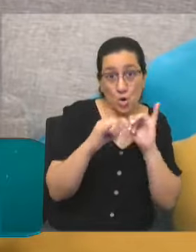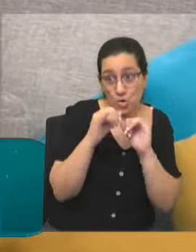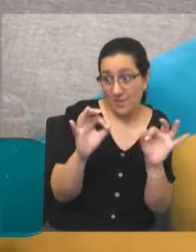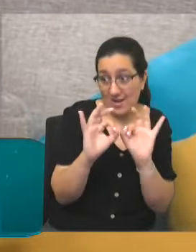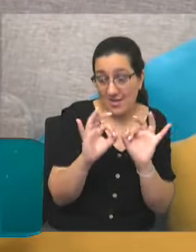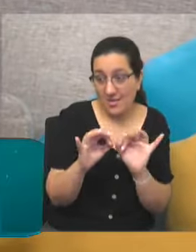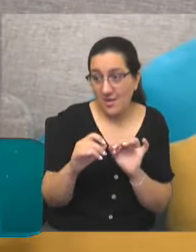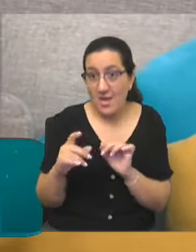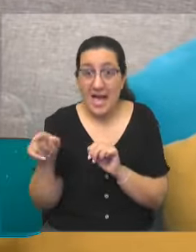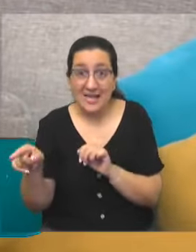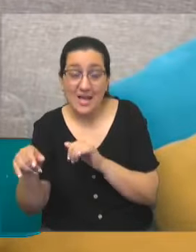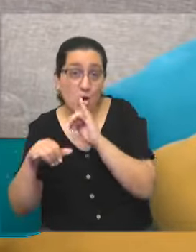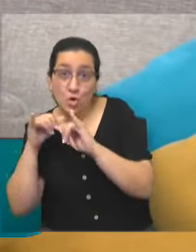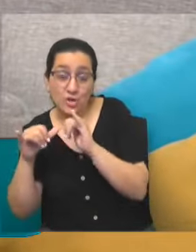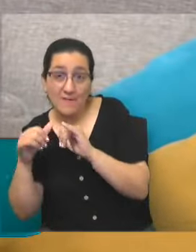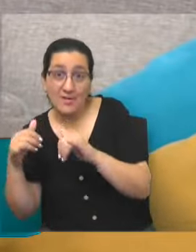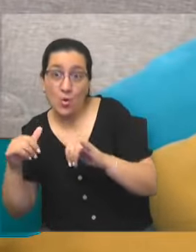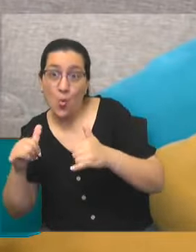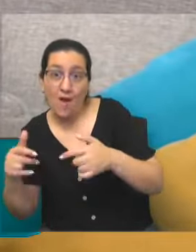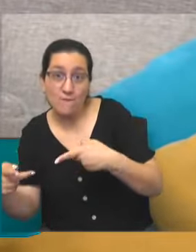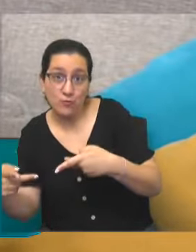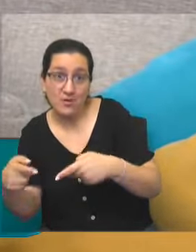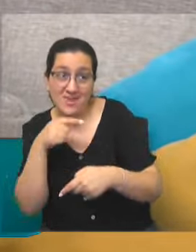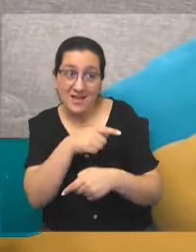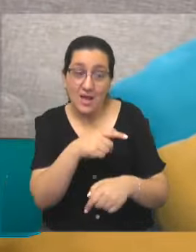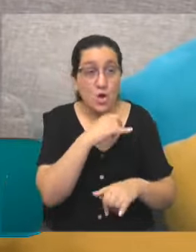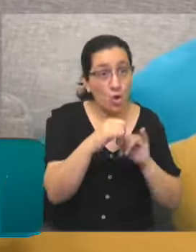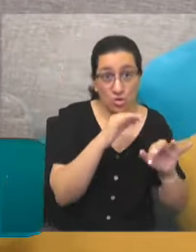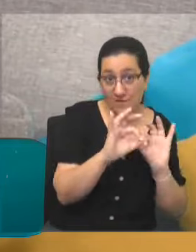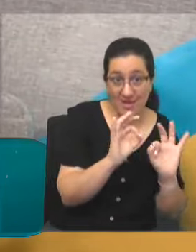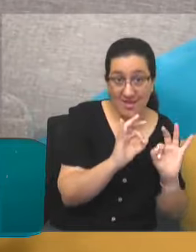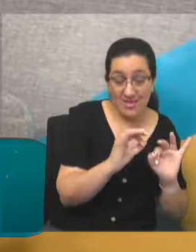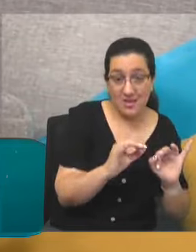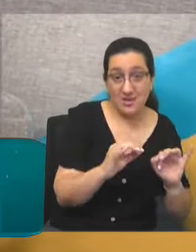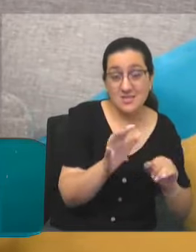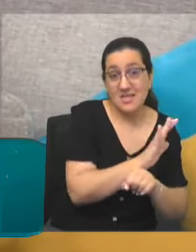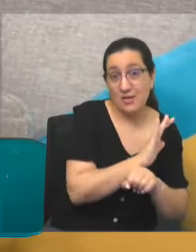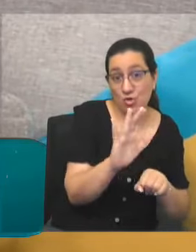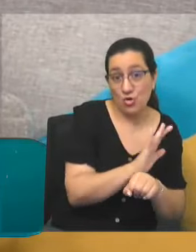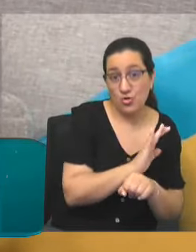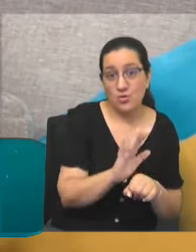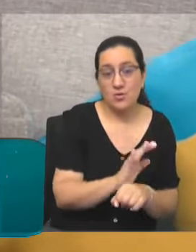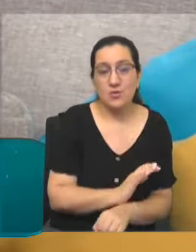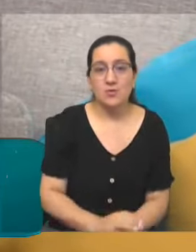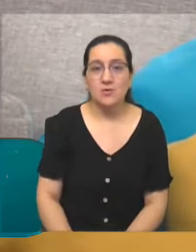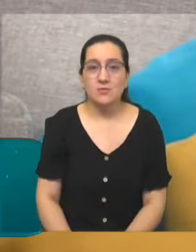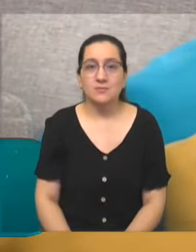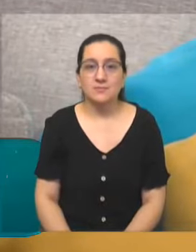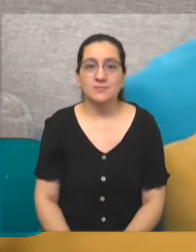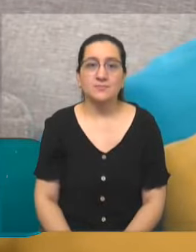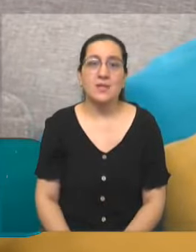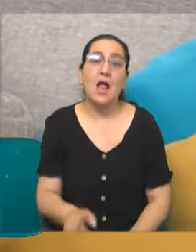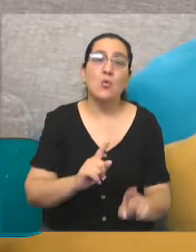que generaba en un espacio y en el otro. Hasta que, y con todo esto mismo de cómo le decían, a ver si se conseguía un trabajito en